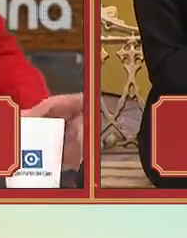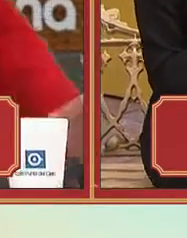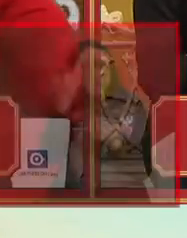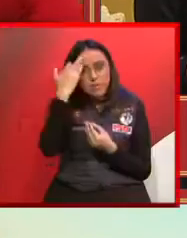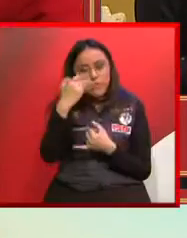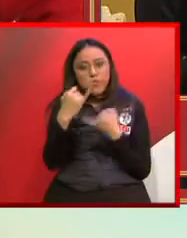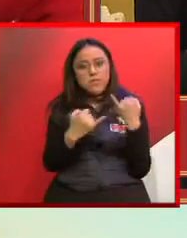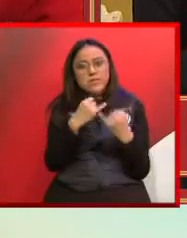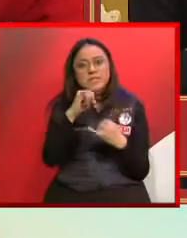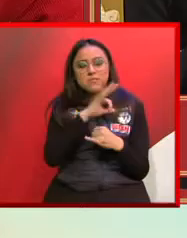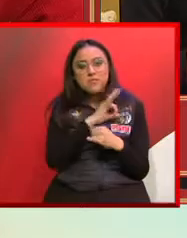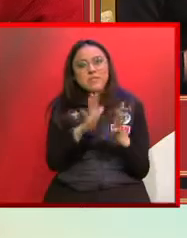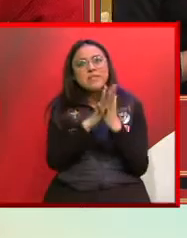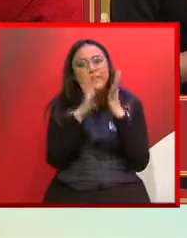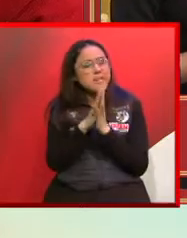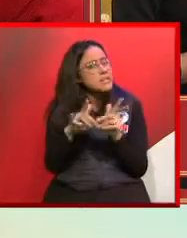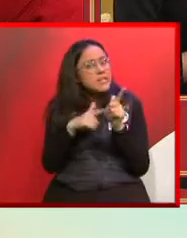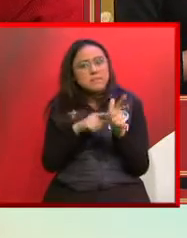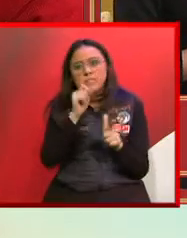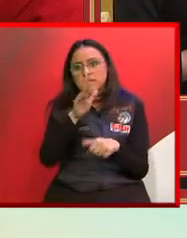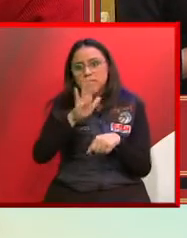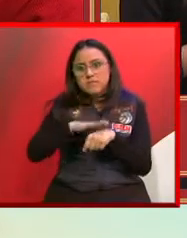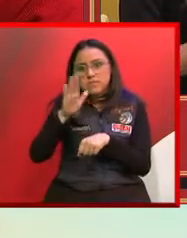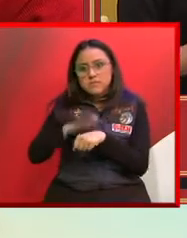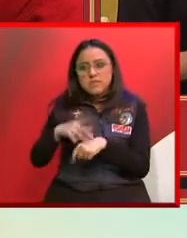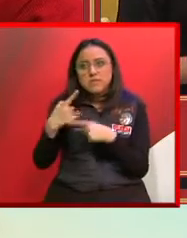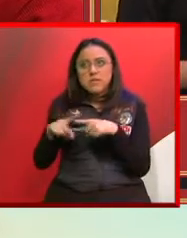llevas participando. Y seguiré participando en muchos más.